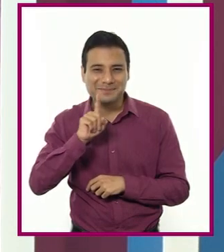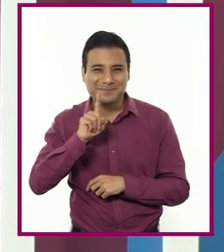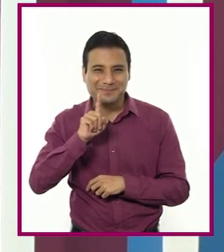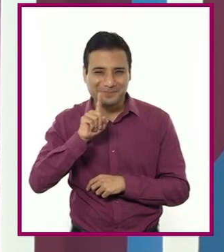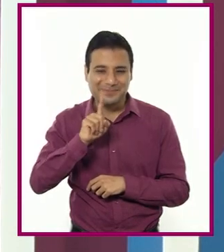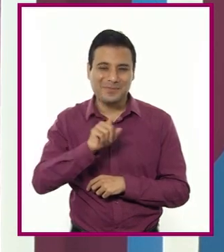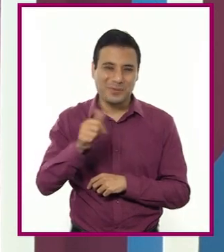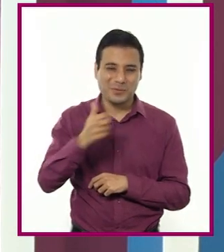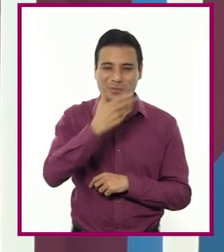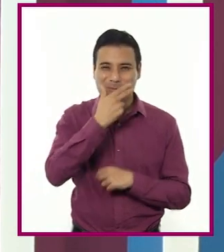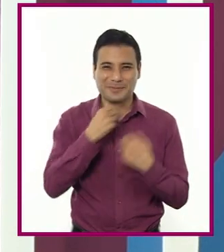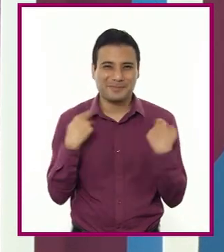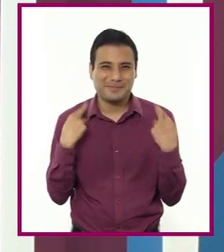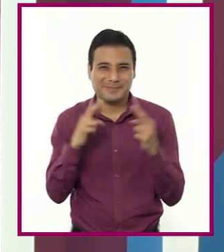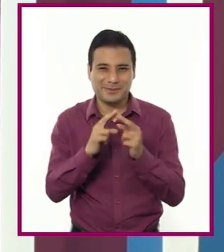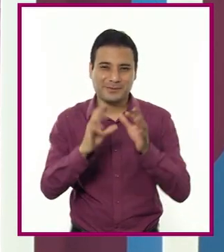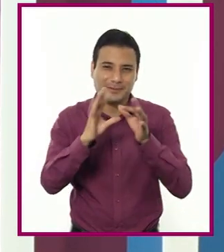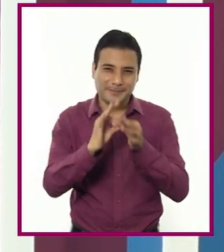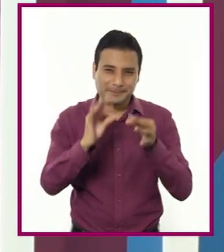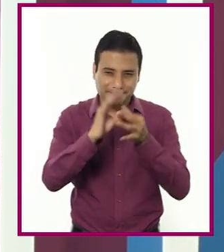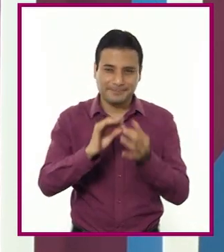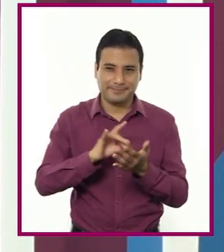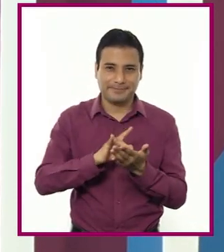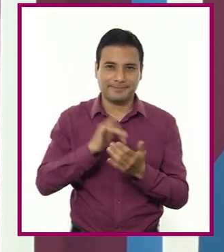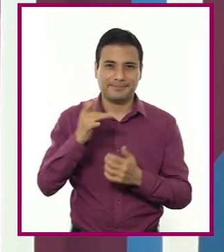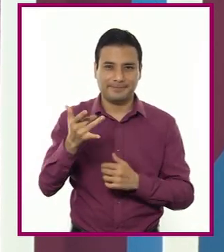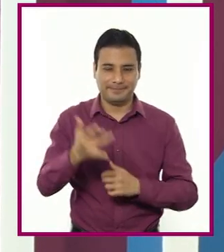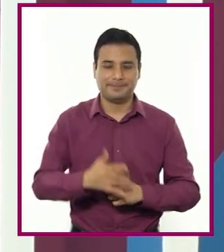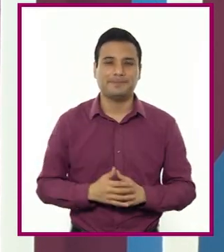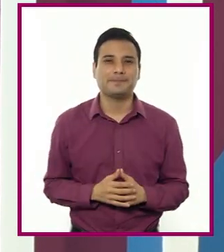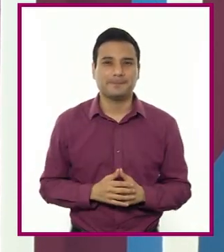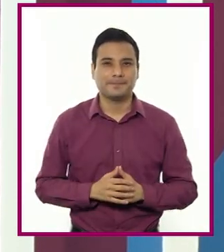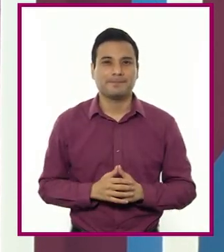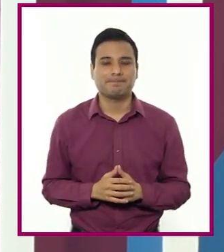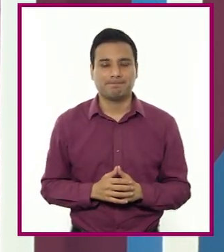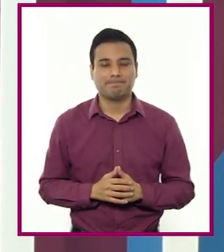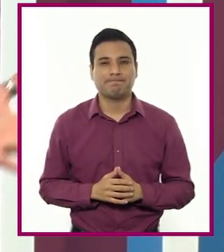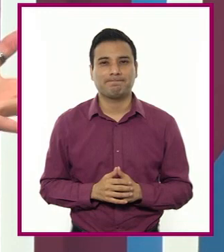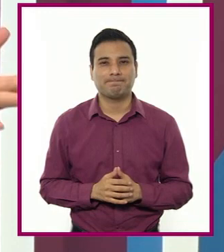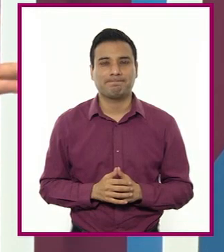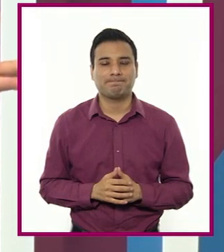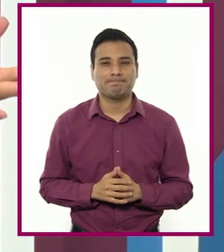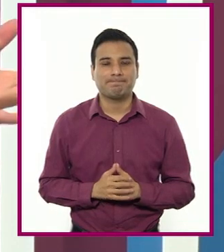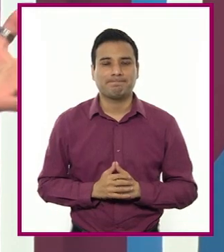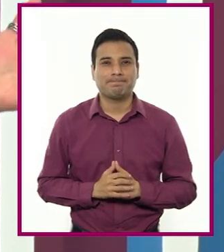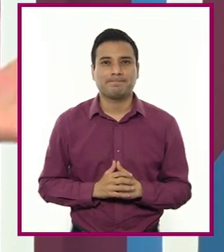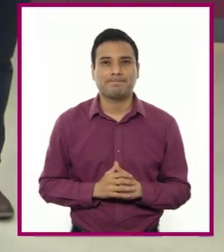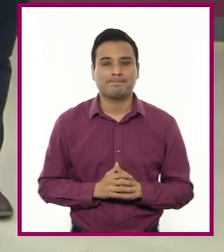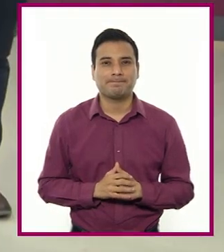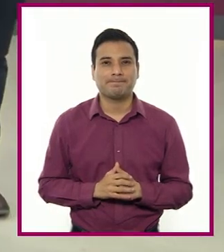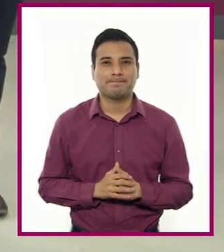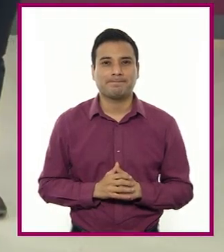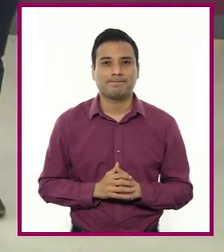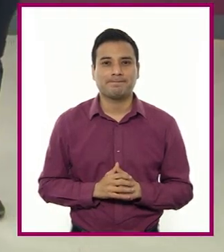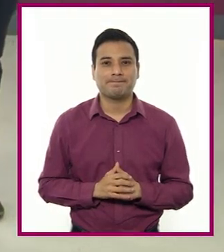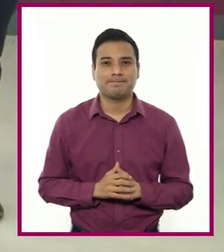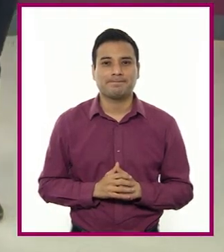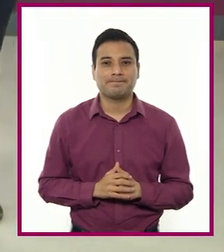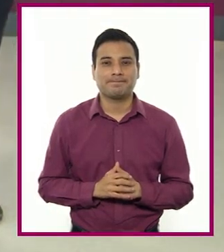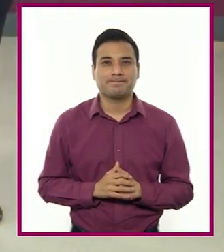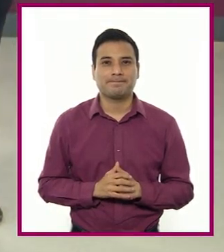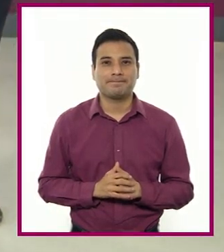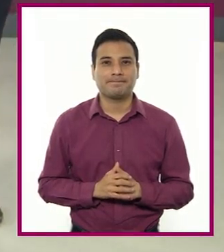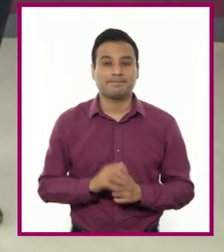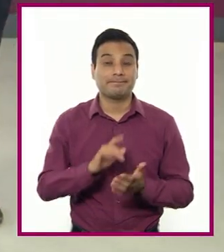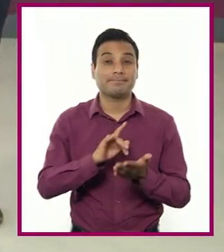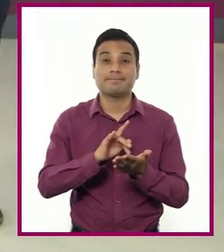González y al profesor Caín Vázquez Zenón su colaboración y los aprendizajes que nos han brindado.